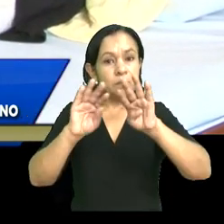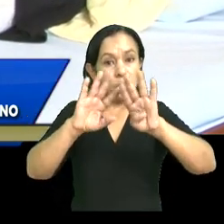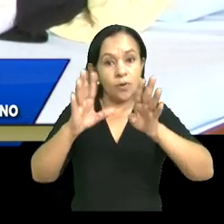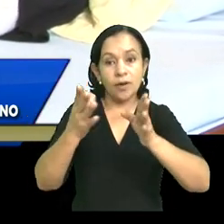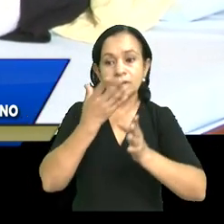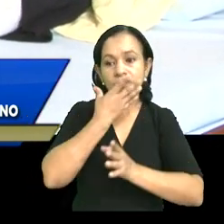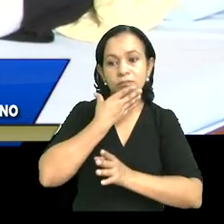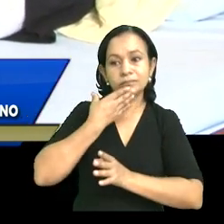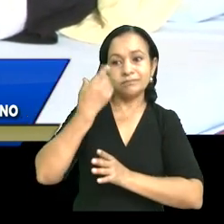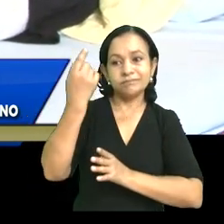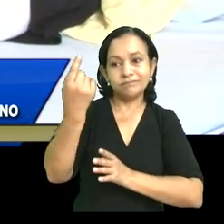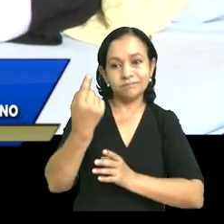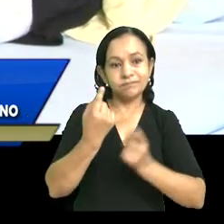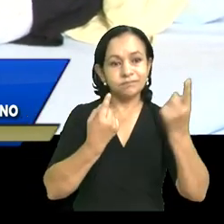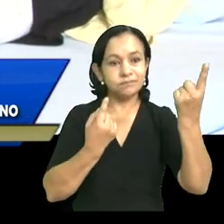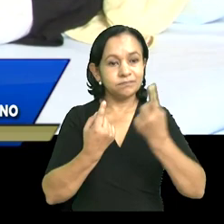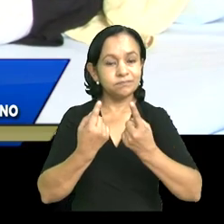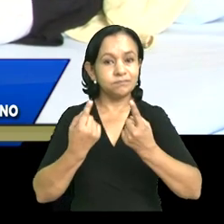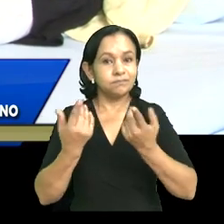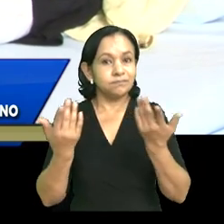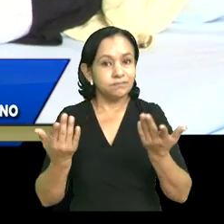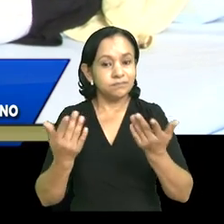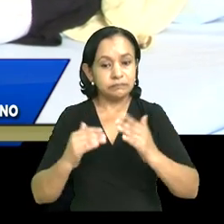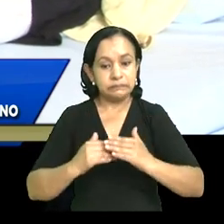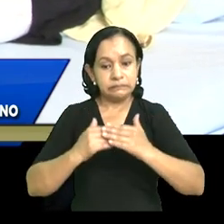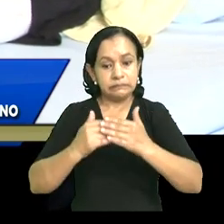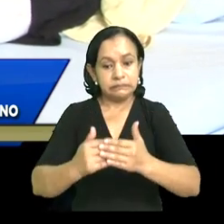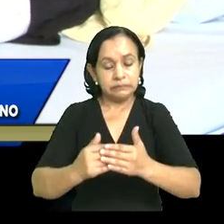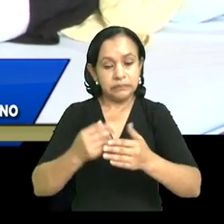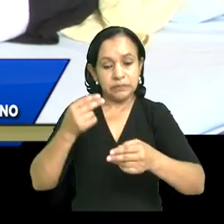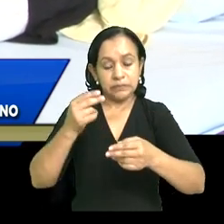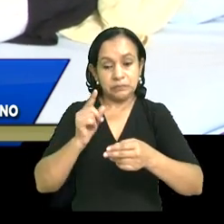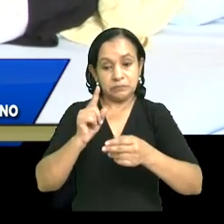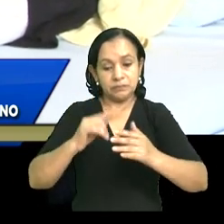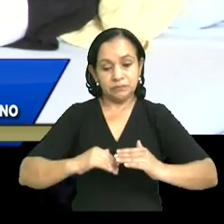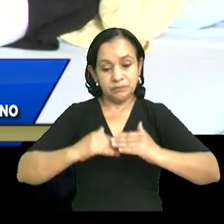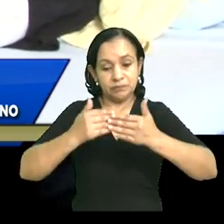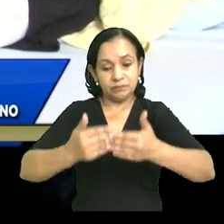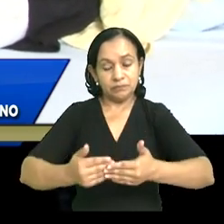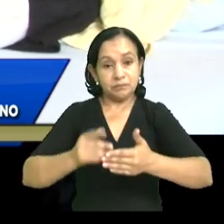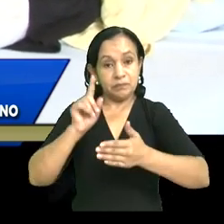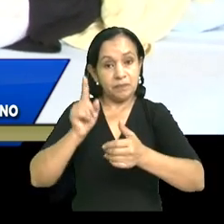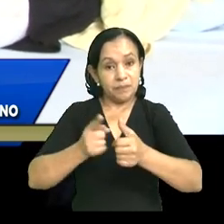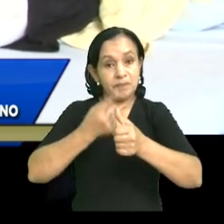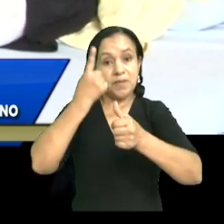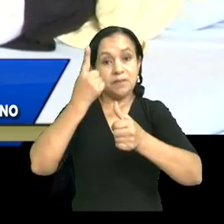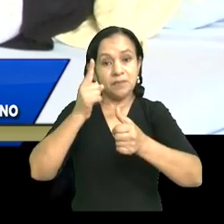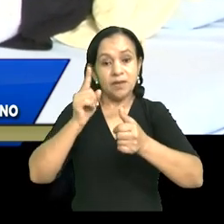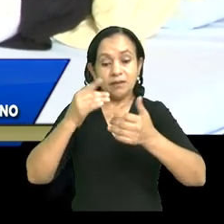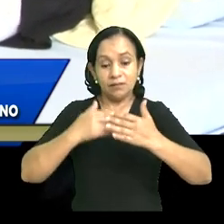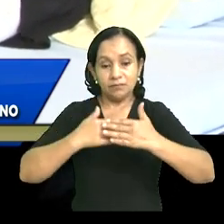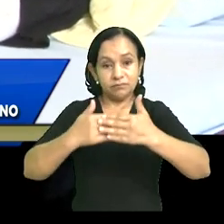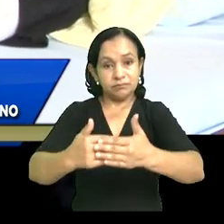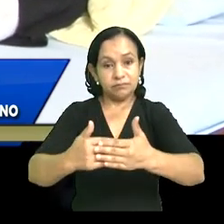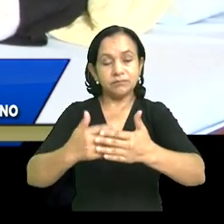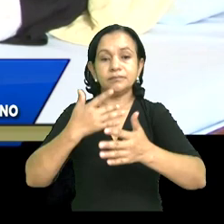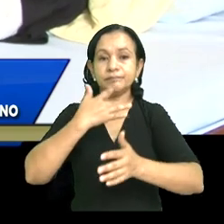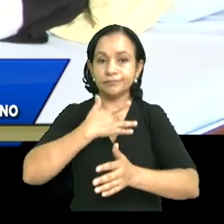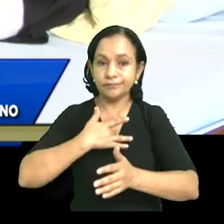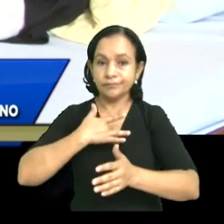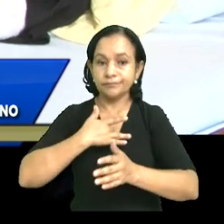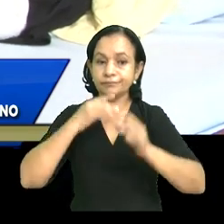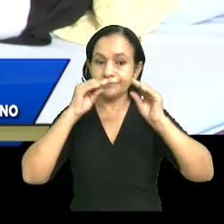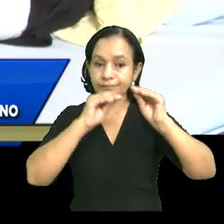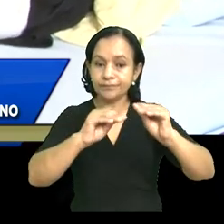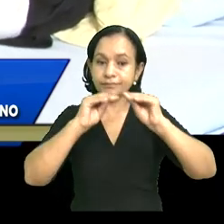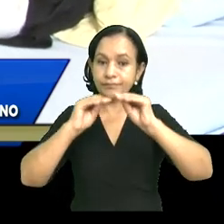entonces son personas sin experiencia, son primerizas, como le llamamos, y en realidad es necesaria esa